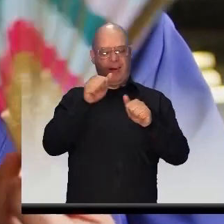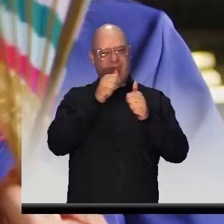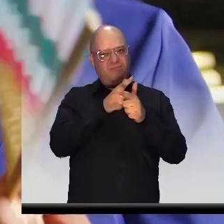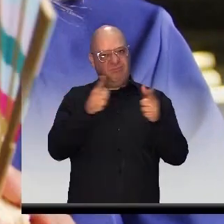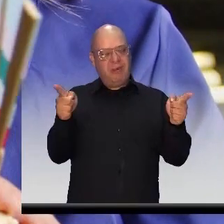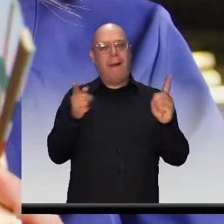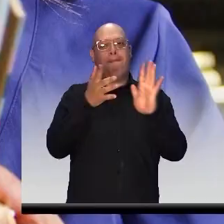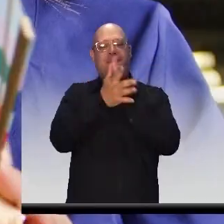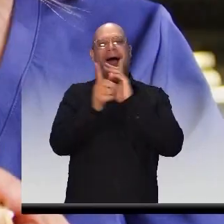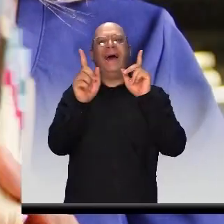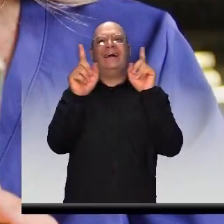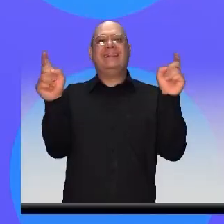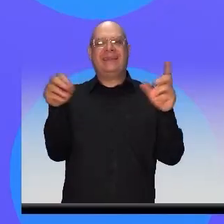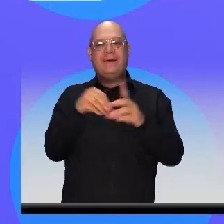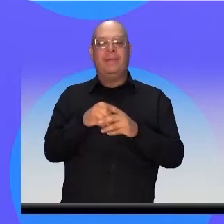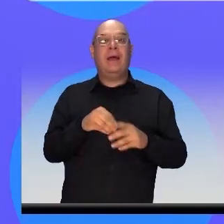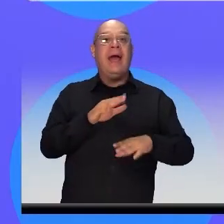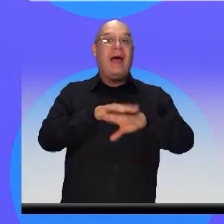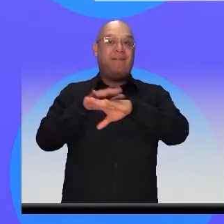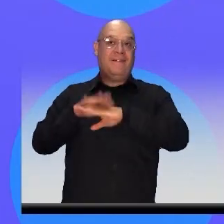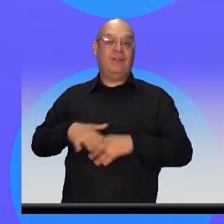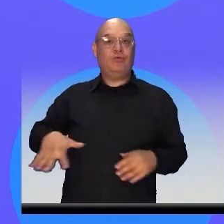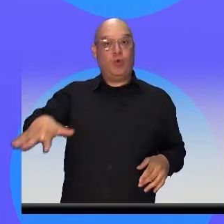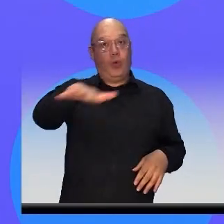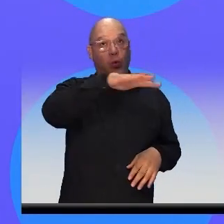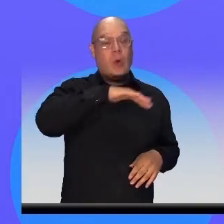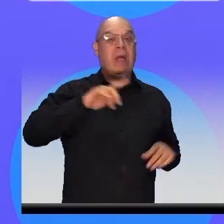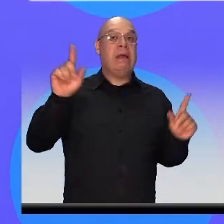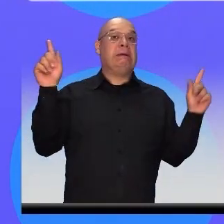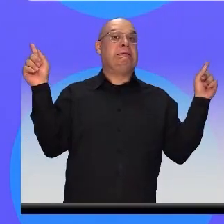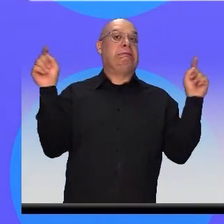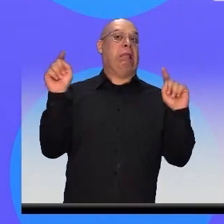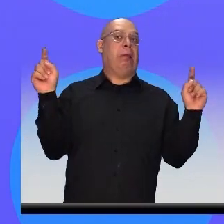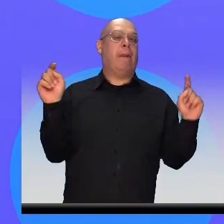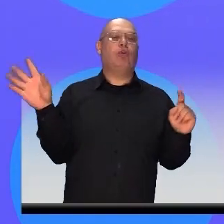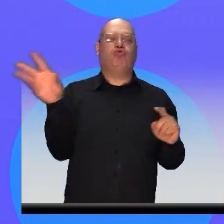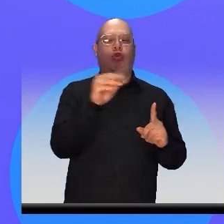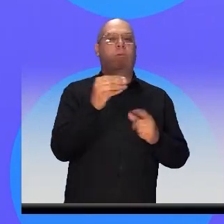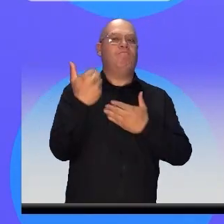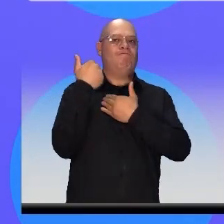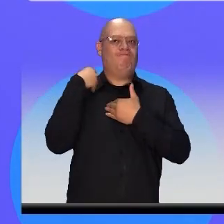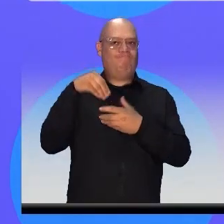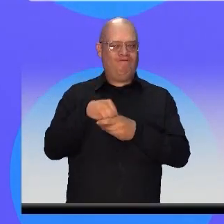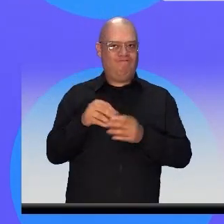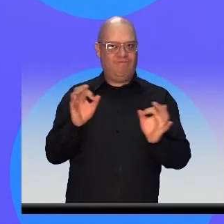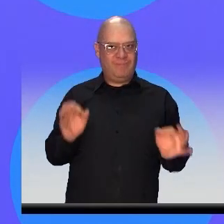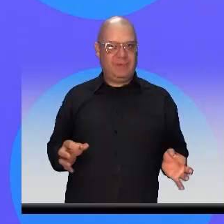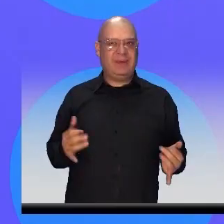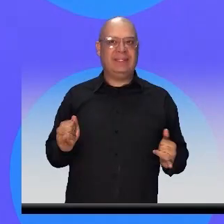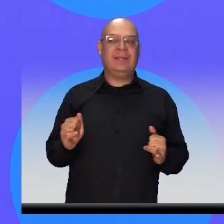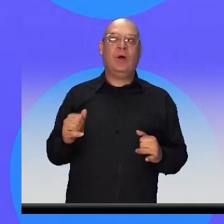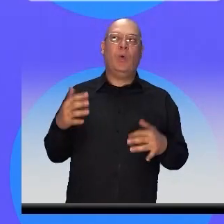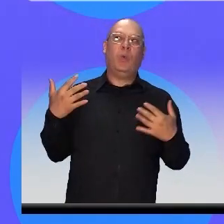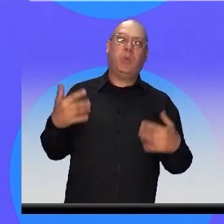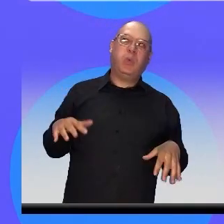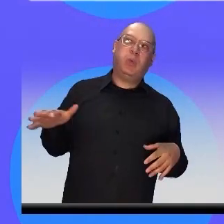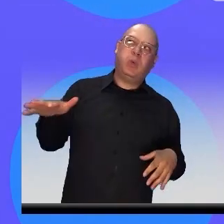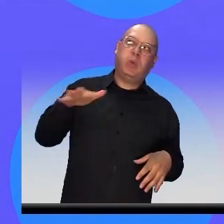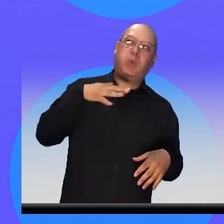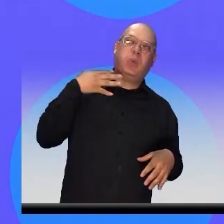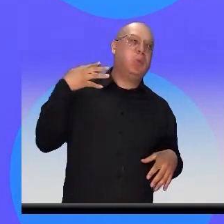que, mis queridos colegas, definitivamente esto es un tema que nos compete a todos. Ya estamos viendo los efectos del cambio